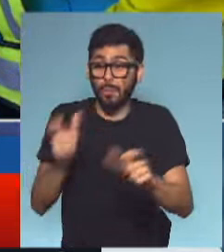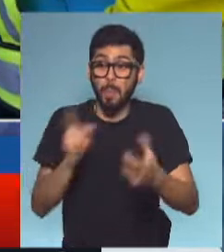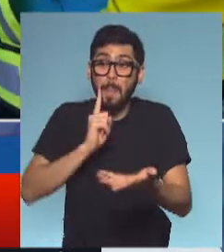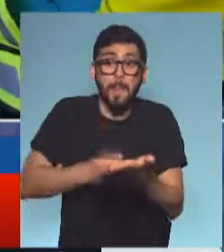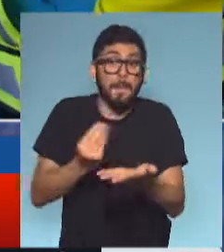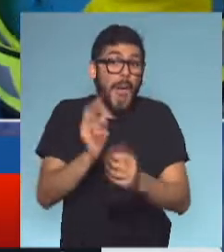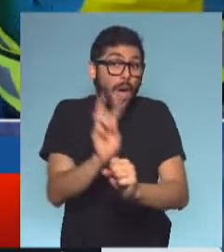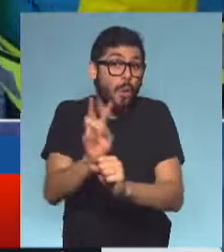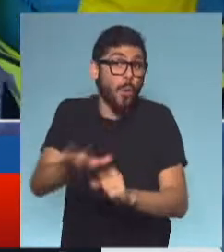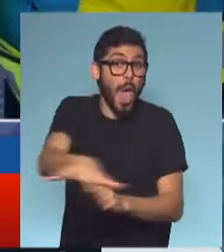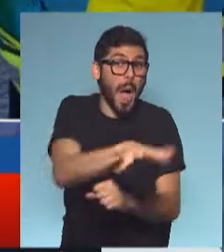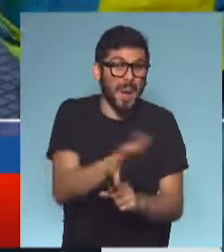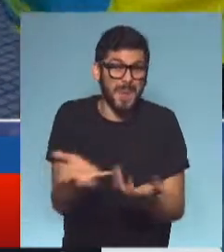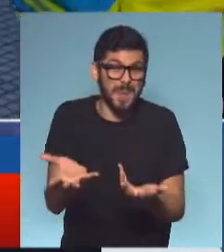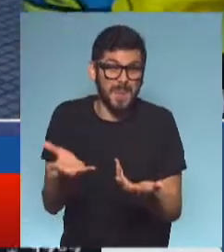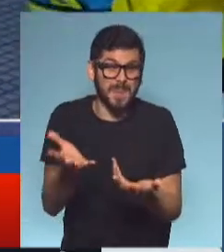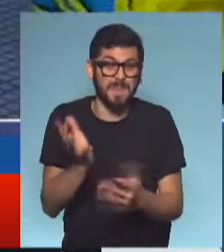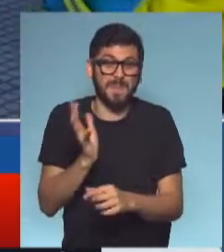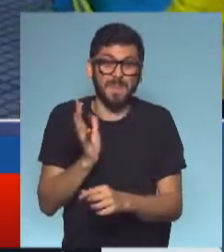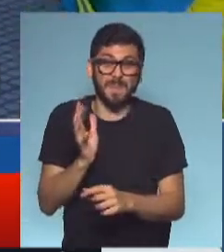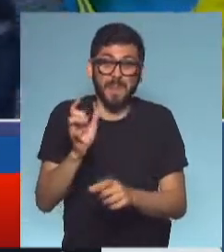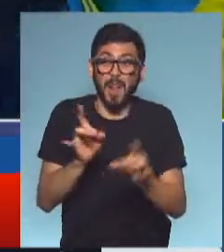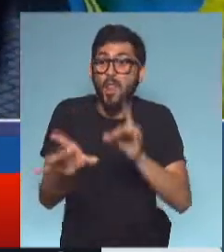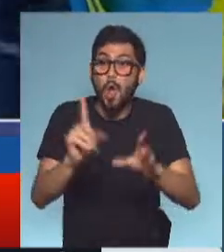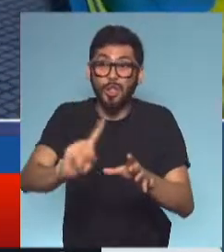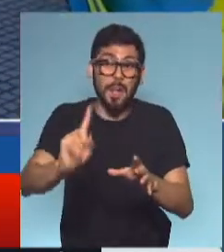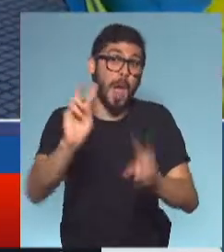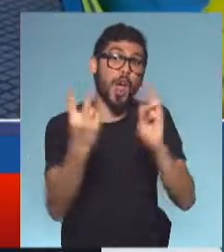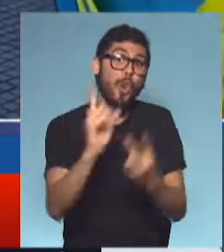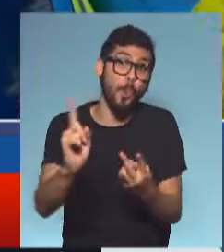no se enferma y no se contagie y no se muera,